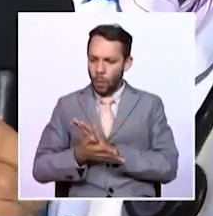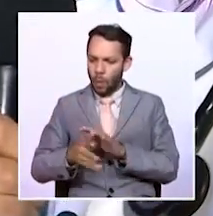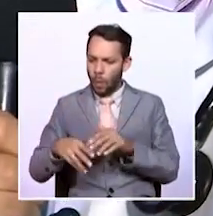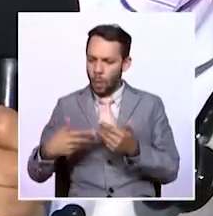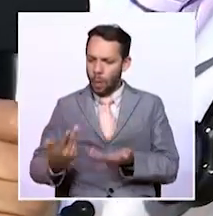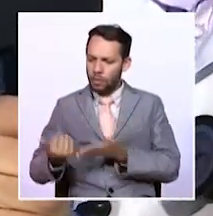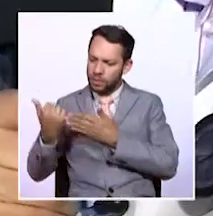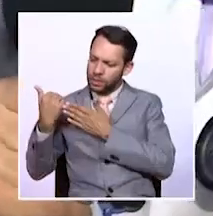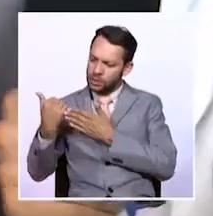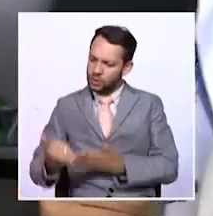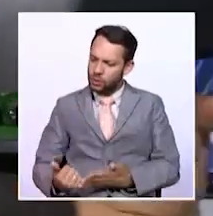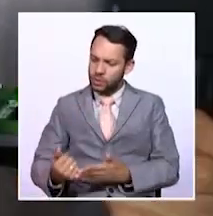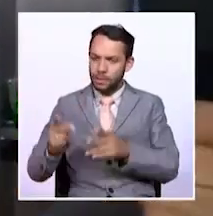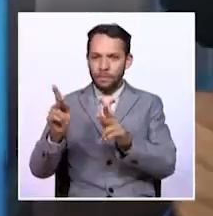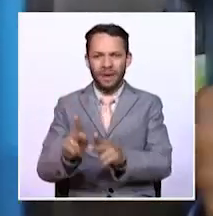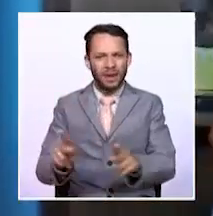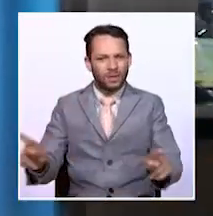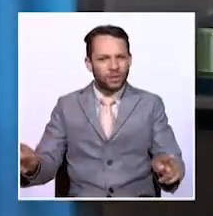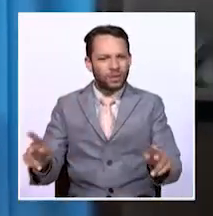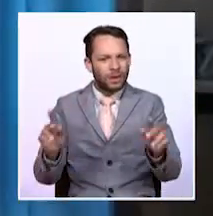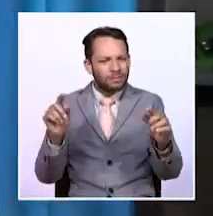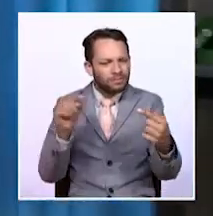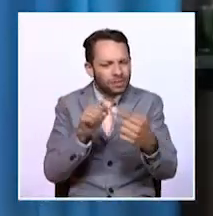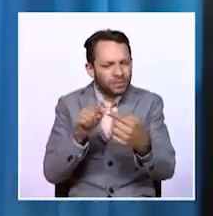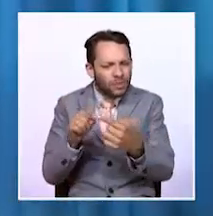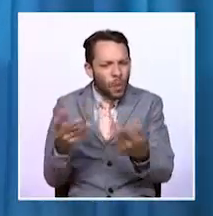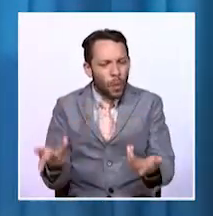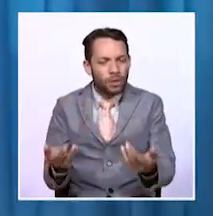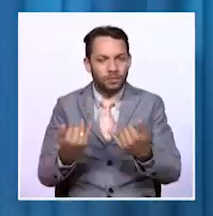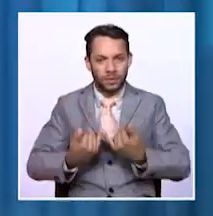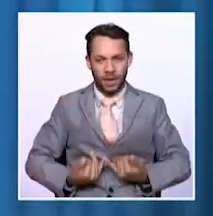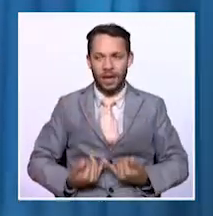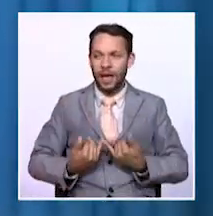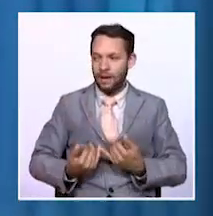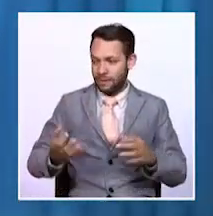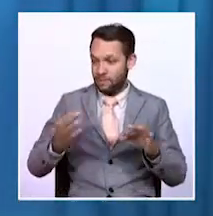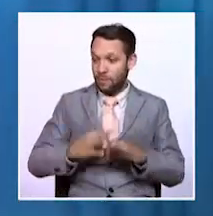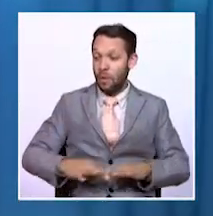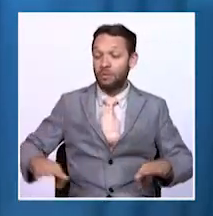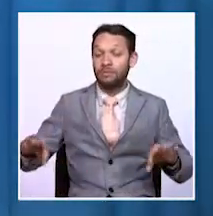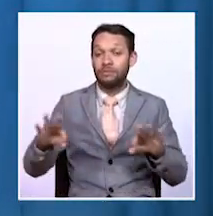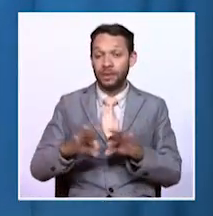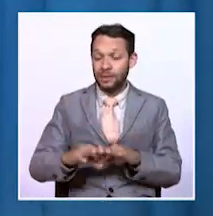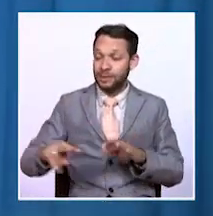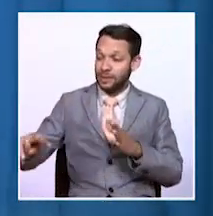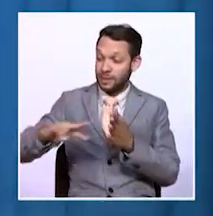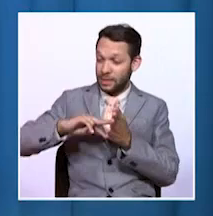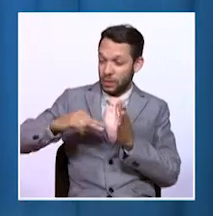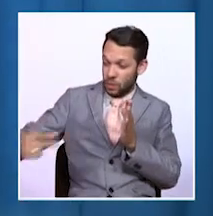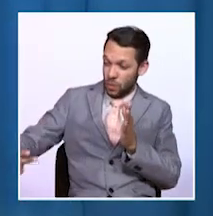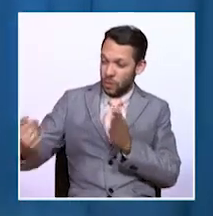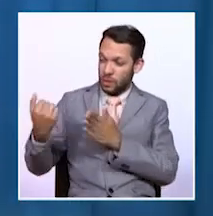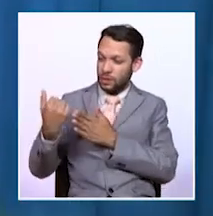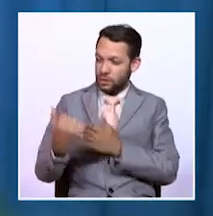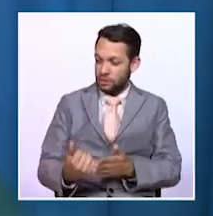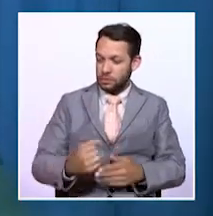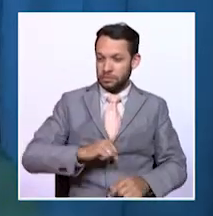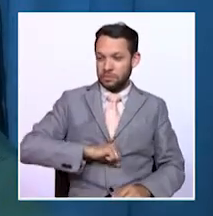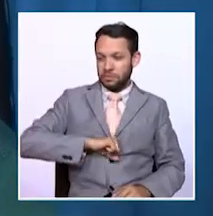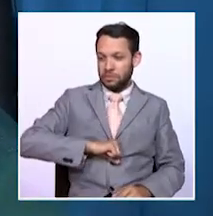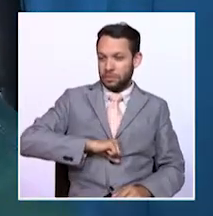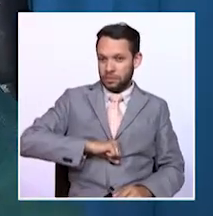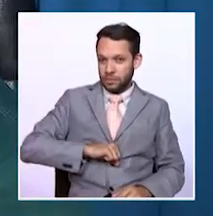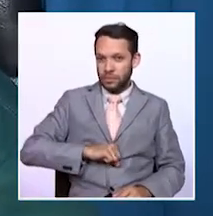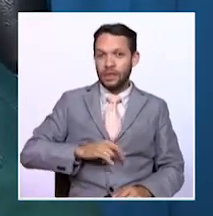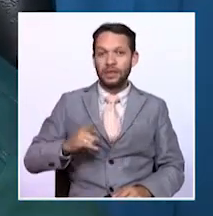utilizar en los pacientes. Bueno, con la evolución de la ecografía tenemos ya imágenes en